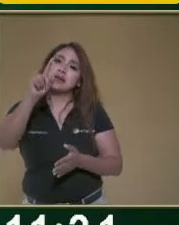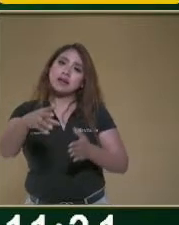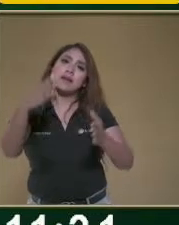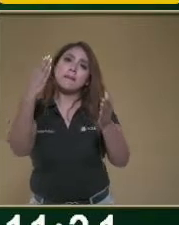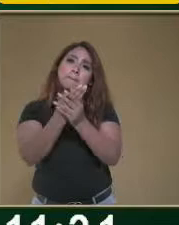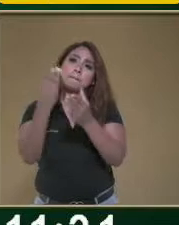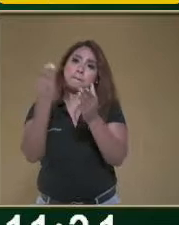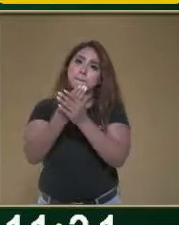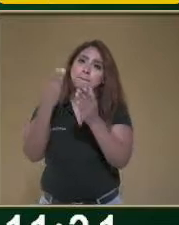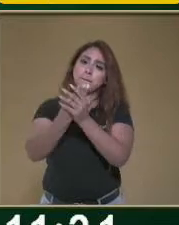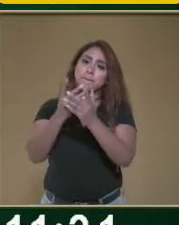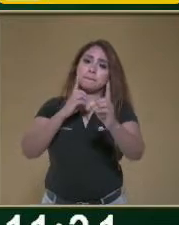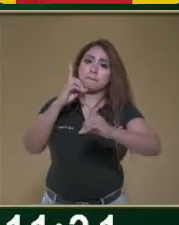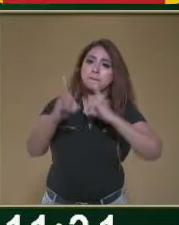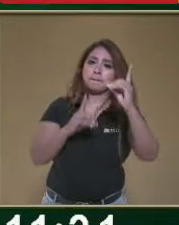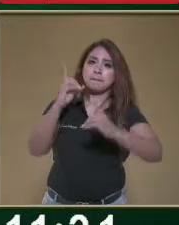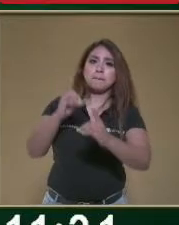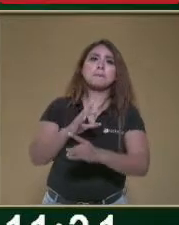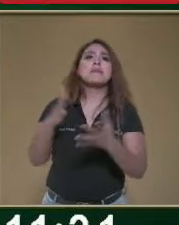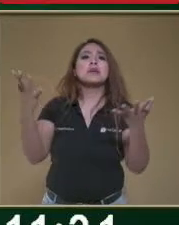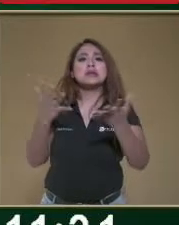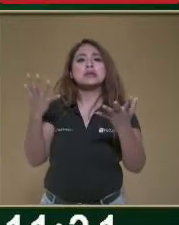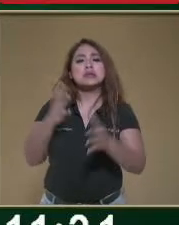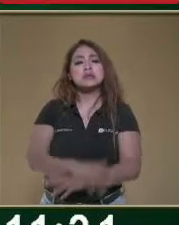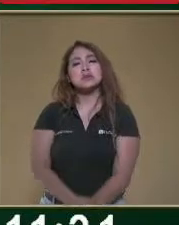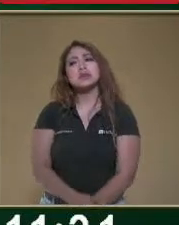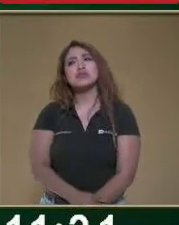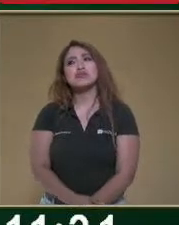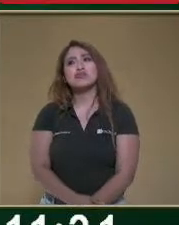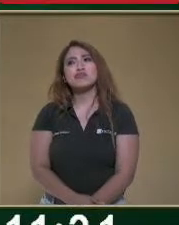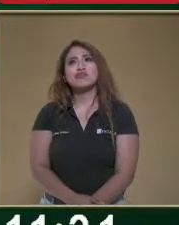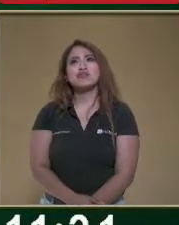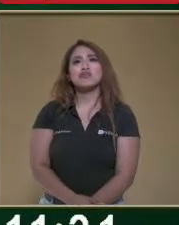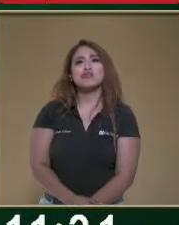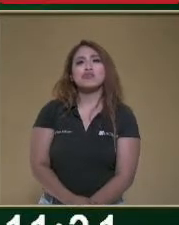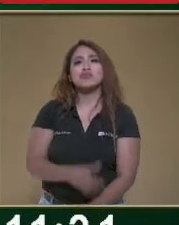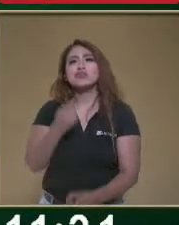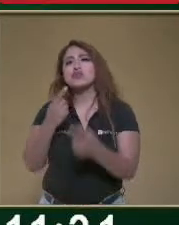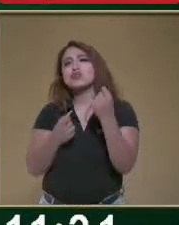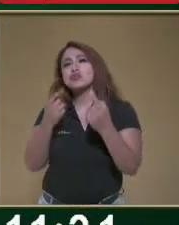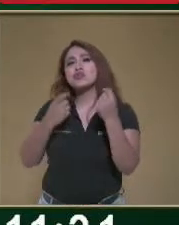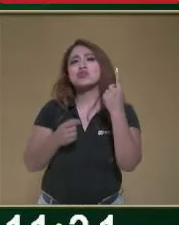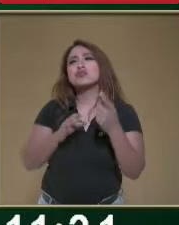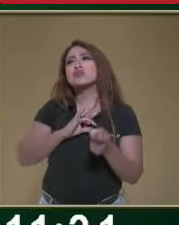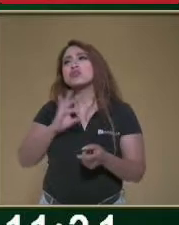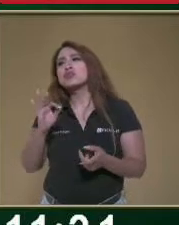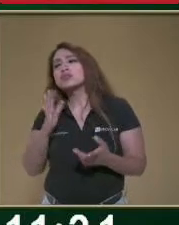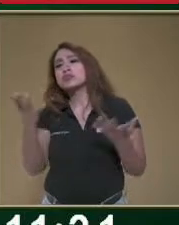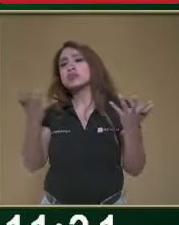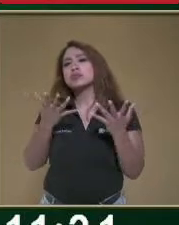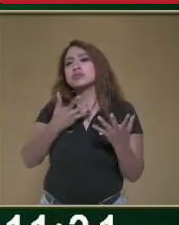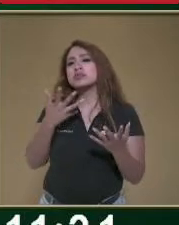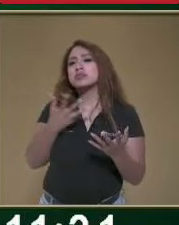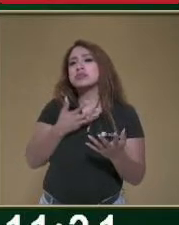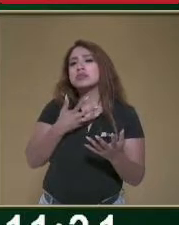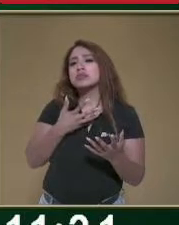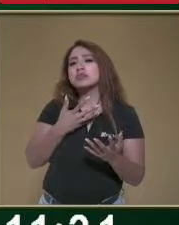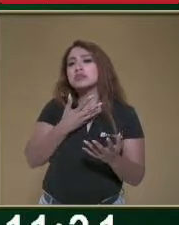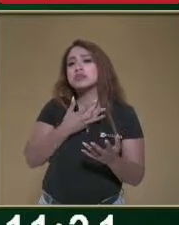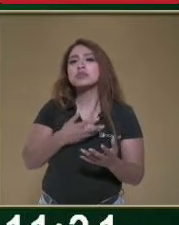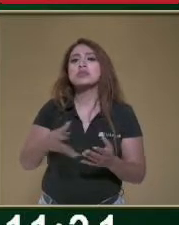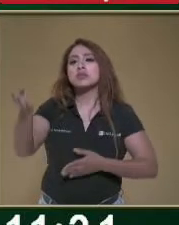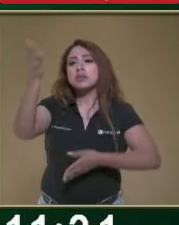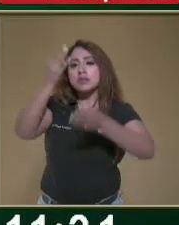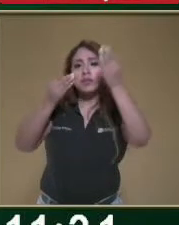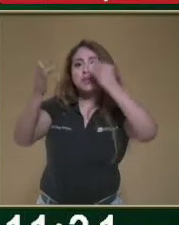de educación física. Y también, maestra Ana, una ventaja de que ellos puedan tener ahí su semanario es que pueden aprenderse el